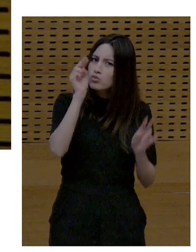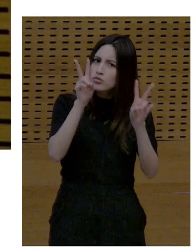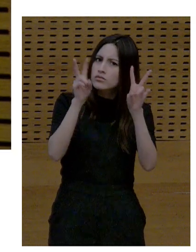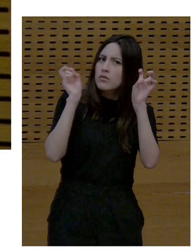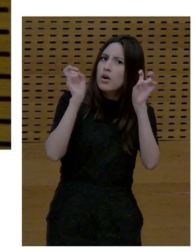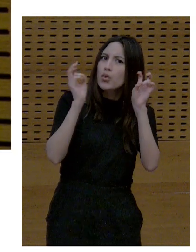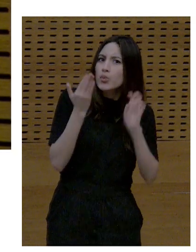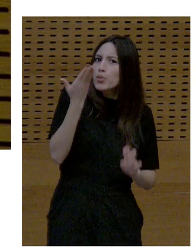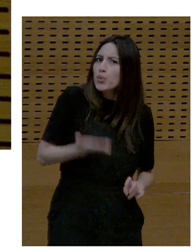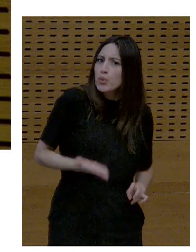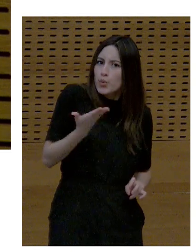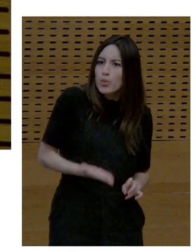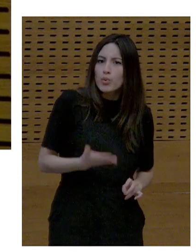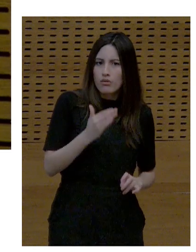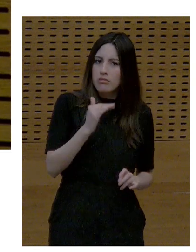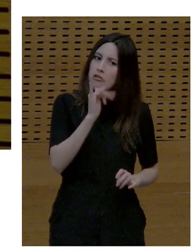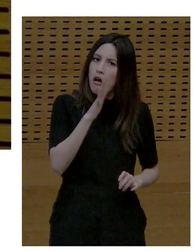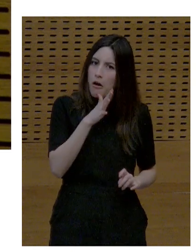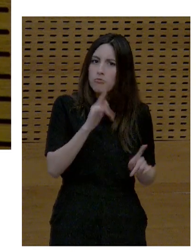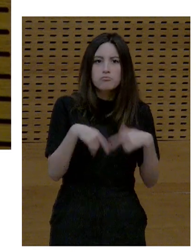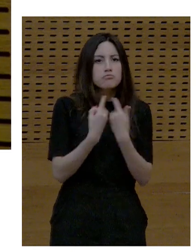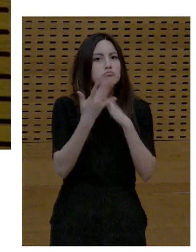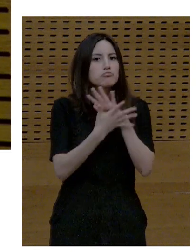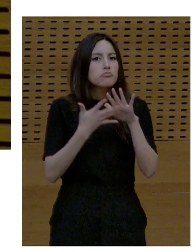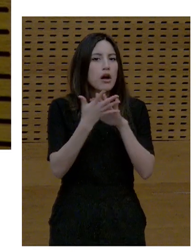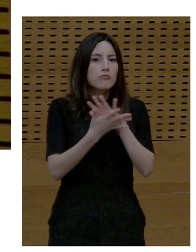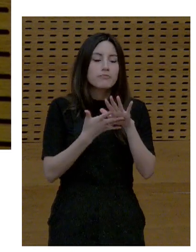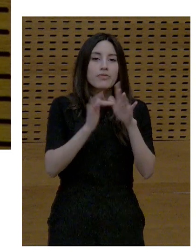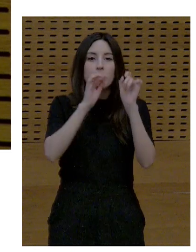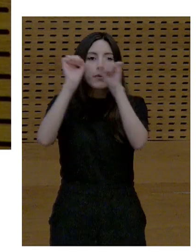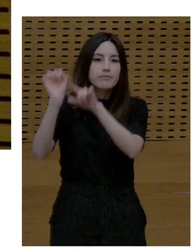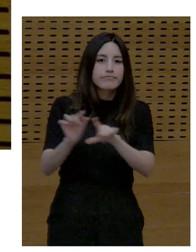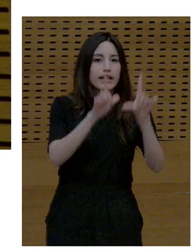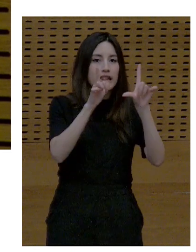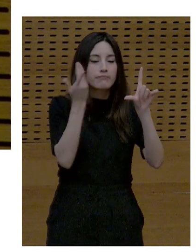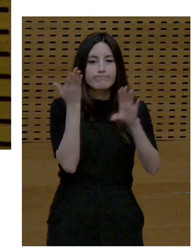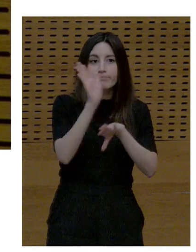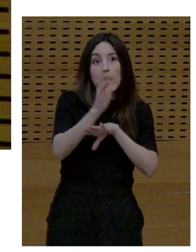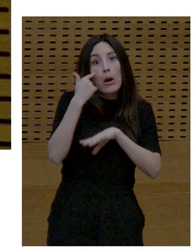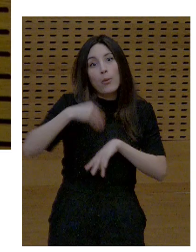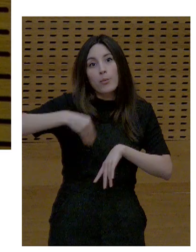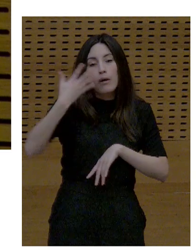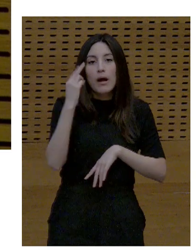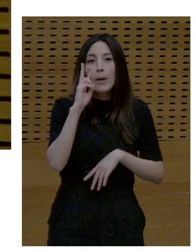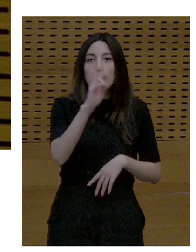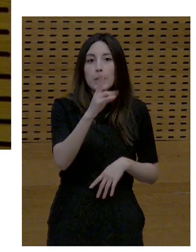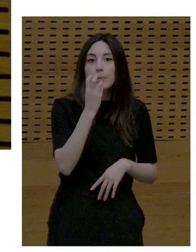procedente el que tenemos hoy para hablar. Voy a abrir la presentación y a ver si se ve bien.